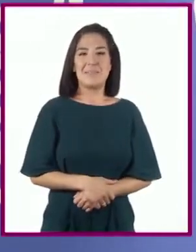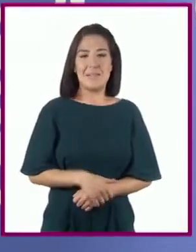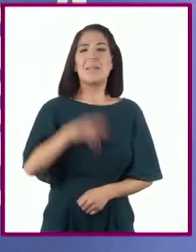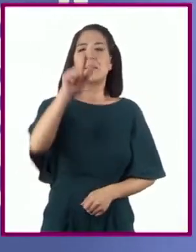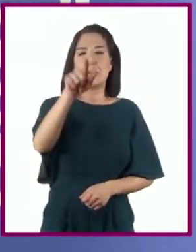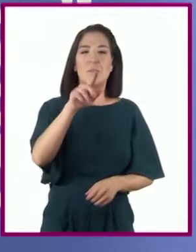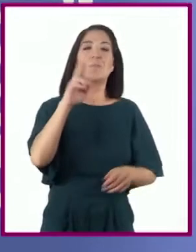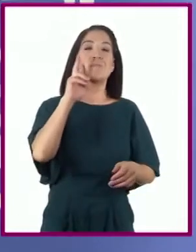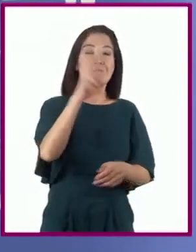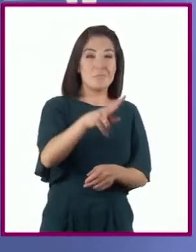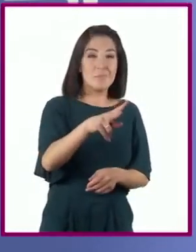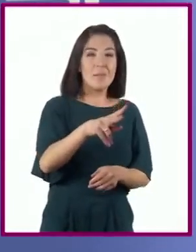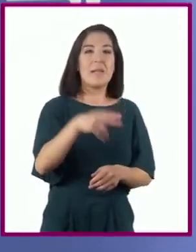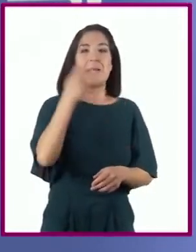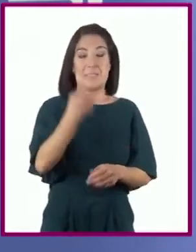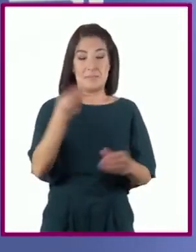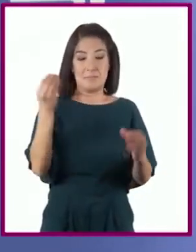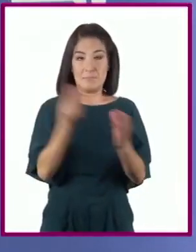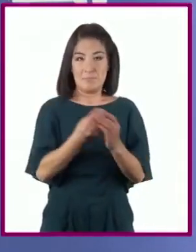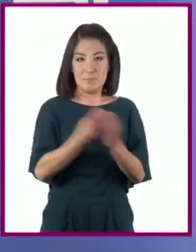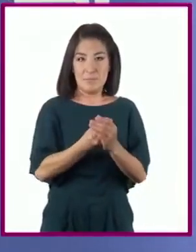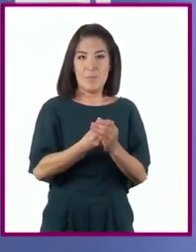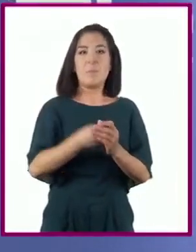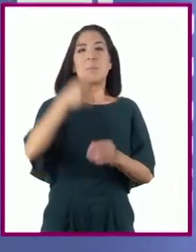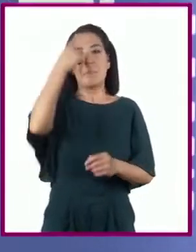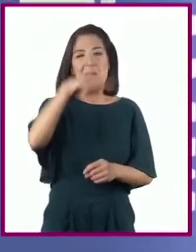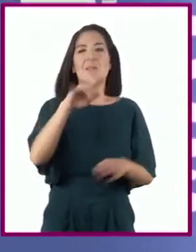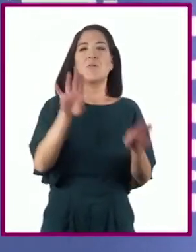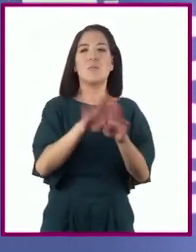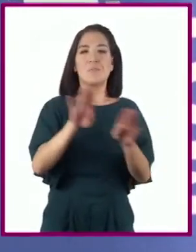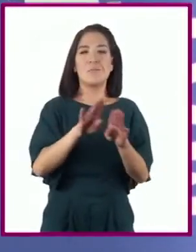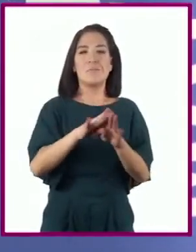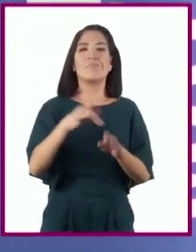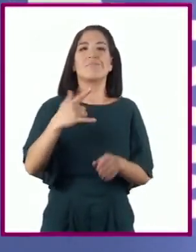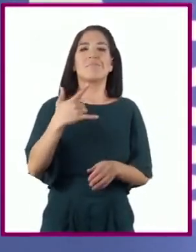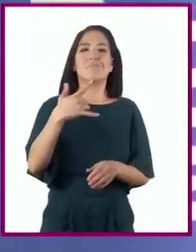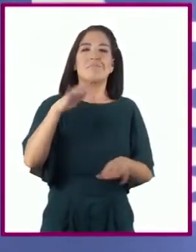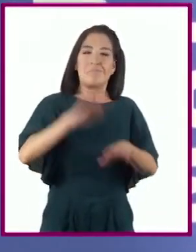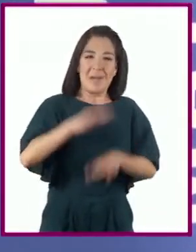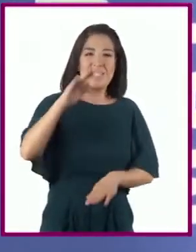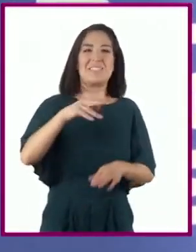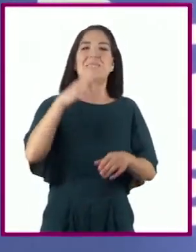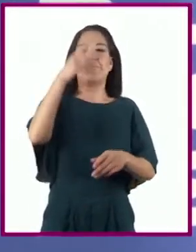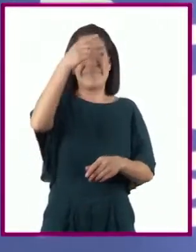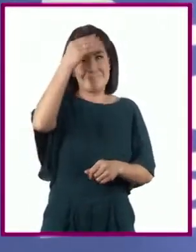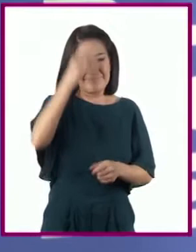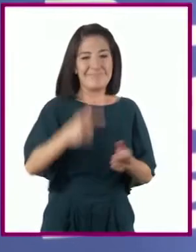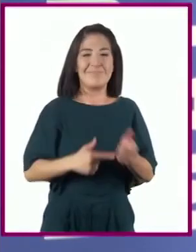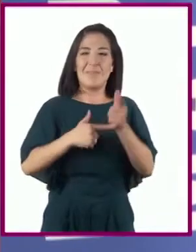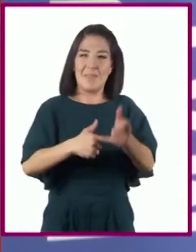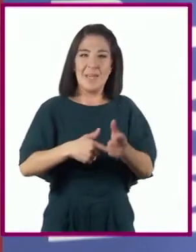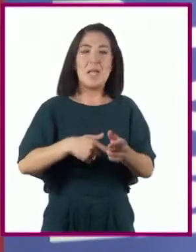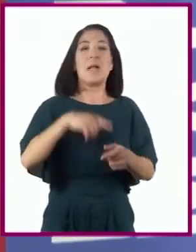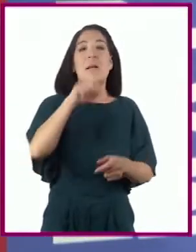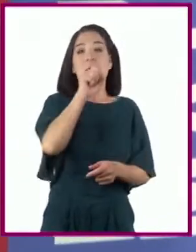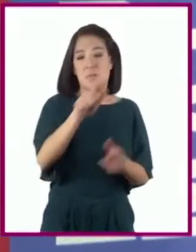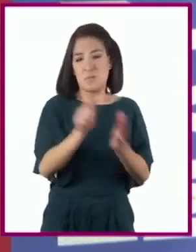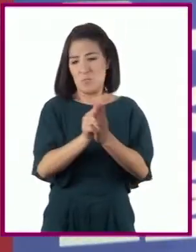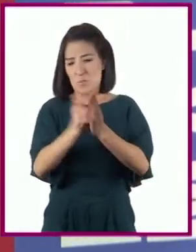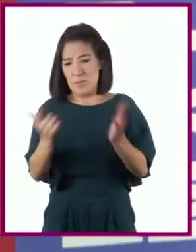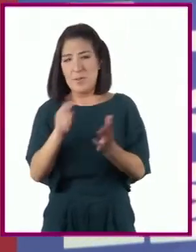Tomen en cuenta que esta sesión es para reforzar su aprendizaje. Además, con lo que se encuentre en su libro de texto, podrán